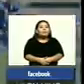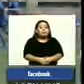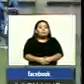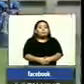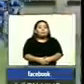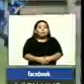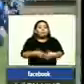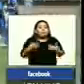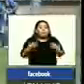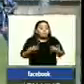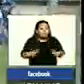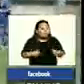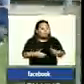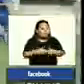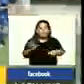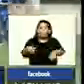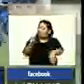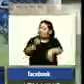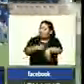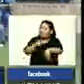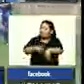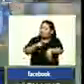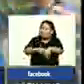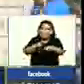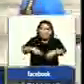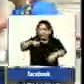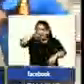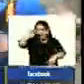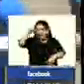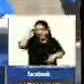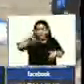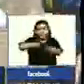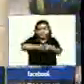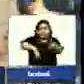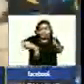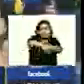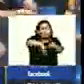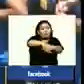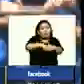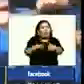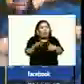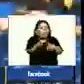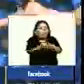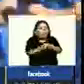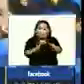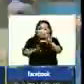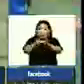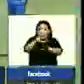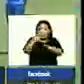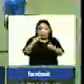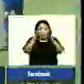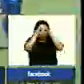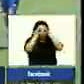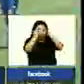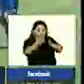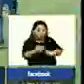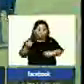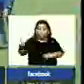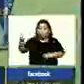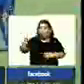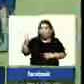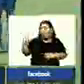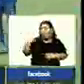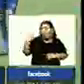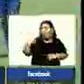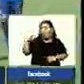A trabajar y sin tiempo que perder, la selección de El Salvador con tan solo 11 jugadores se concentraron bajo la dirección de Carlos de